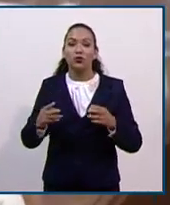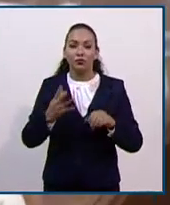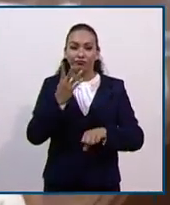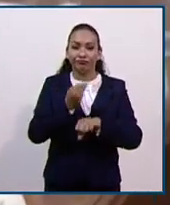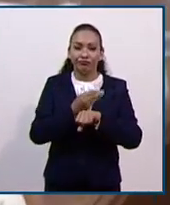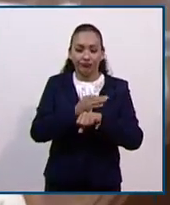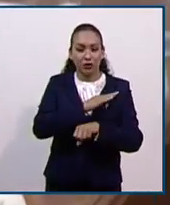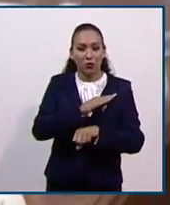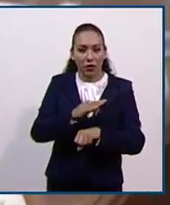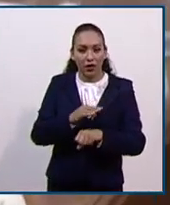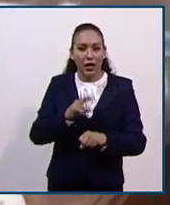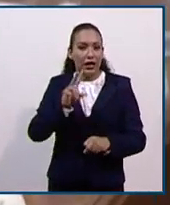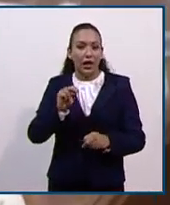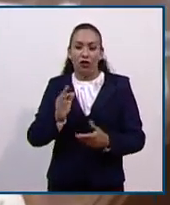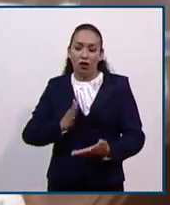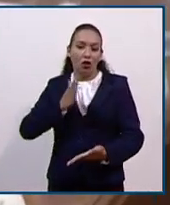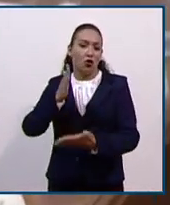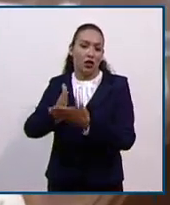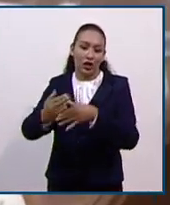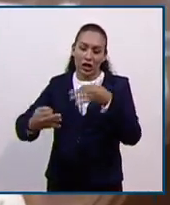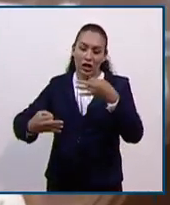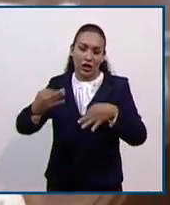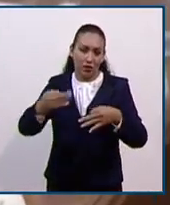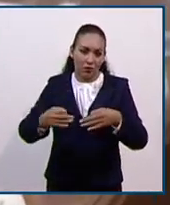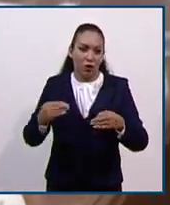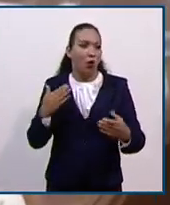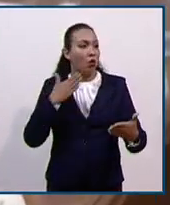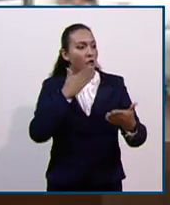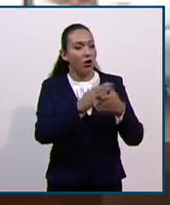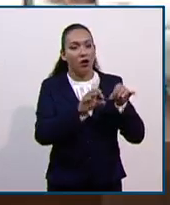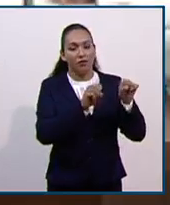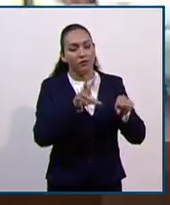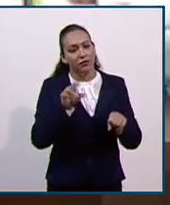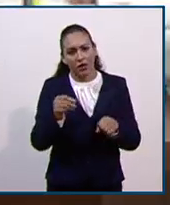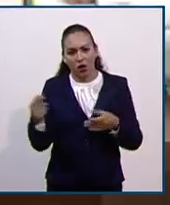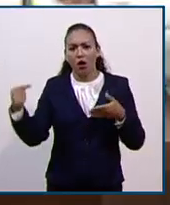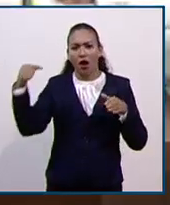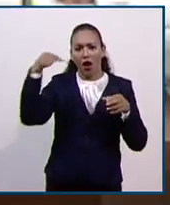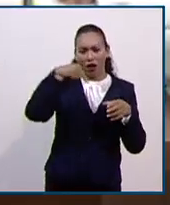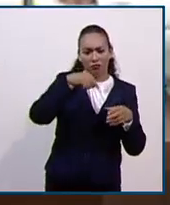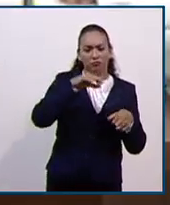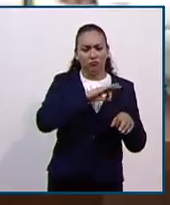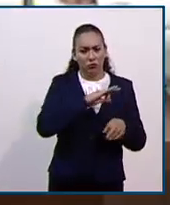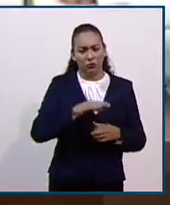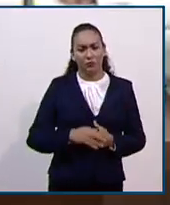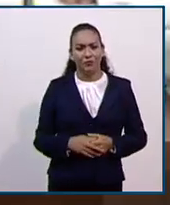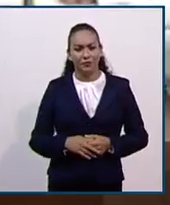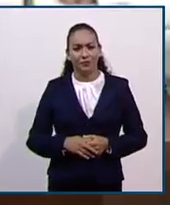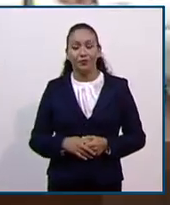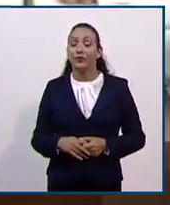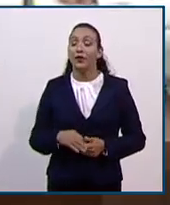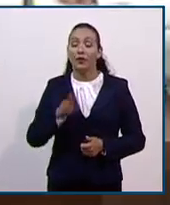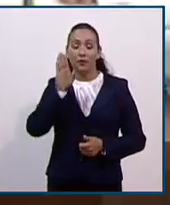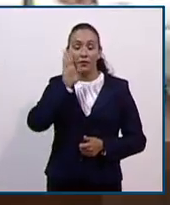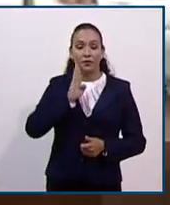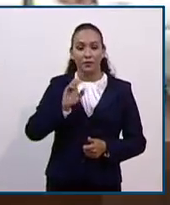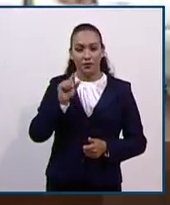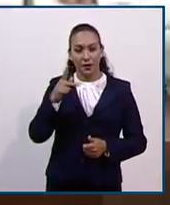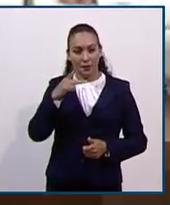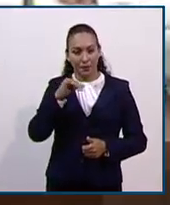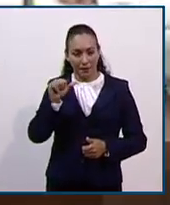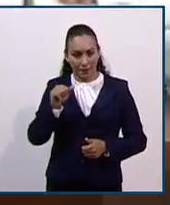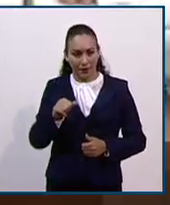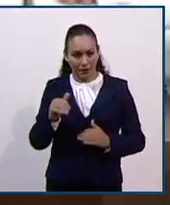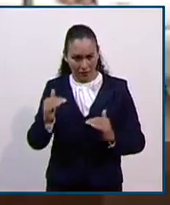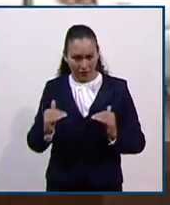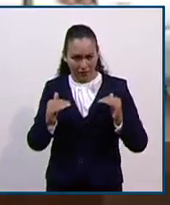conflictos sin necesidad de acudir a los tribunales en todo el país. La ministra Norma Lucía Piña Hernández, presidenta de la Suprema Corte y